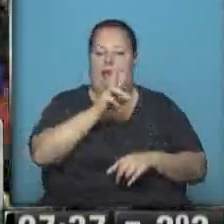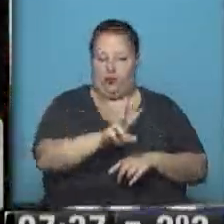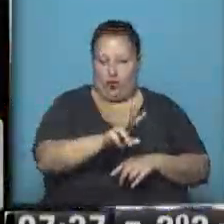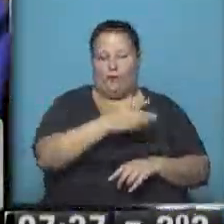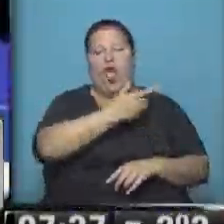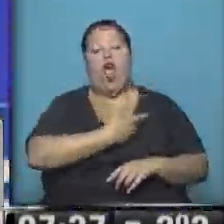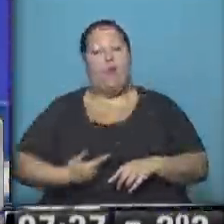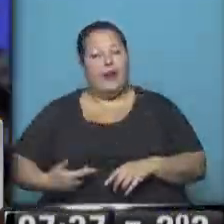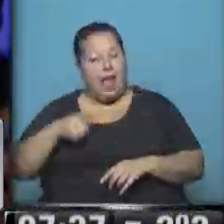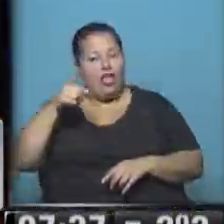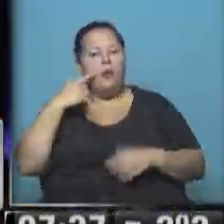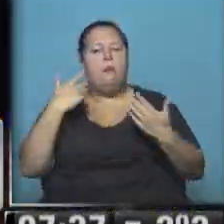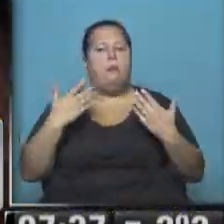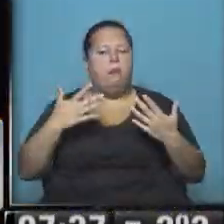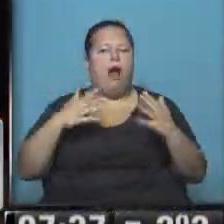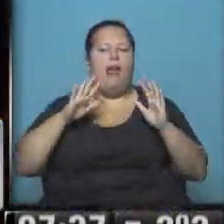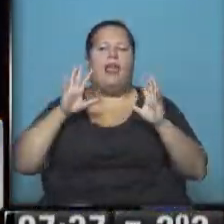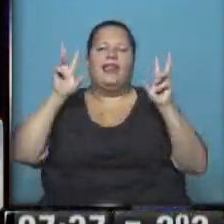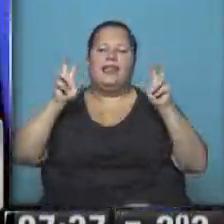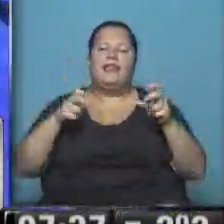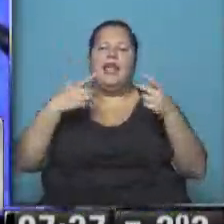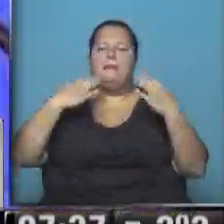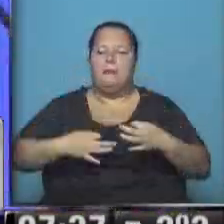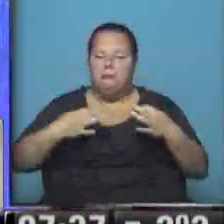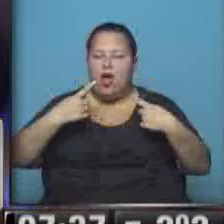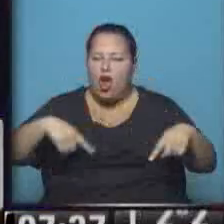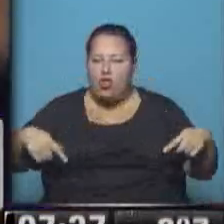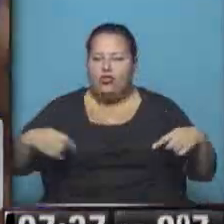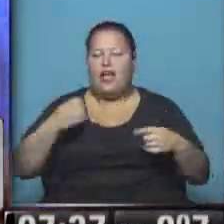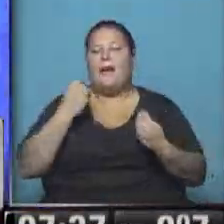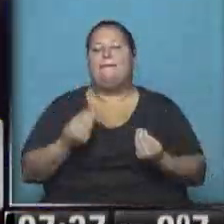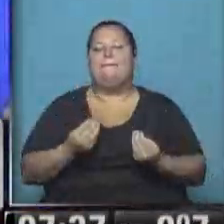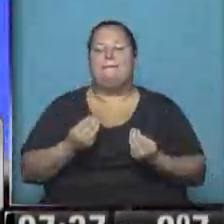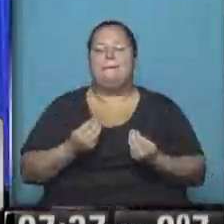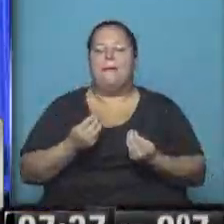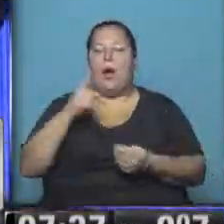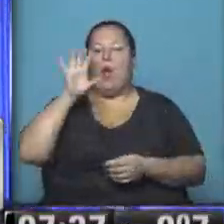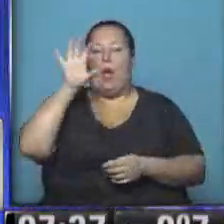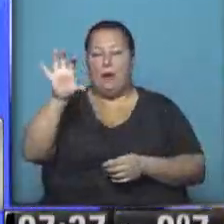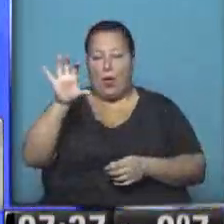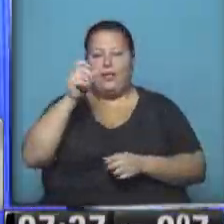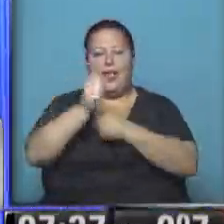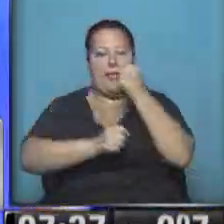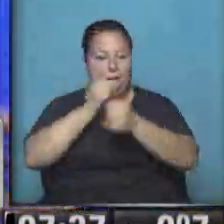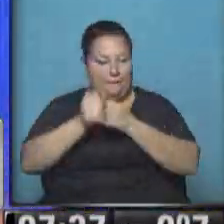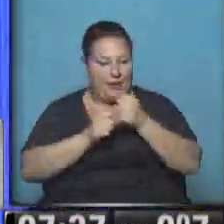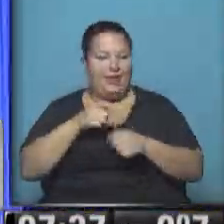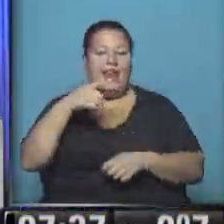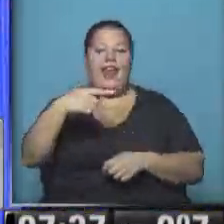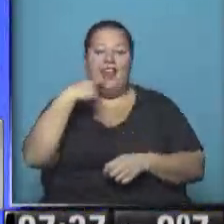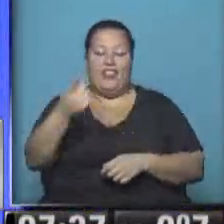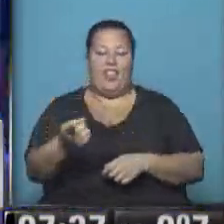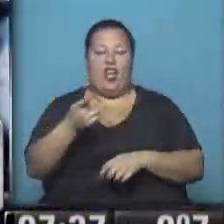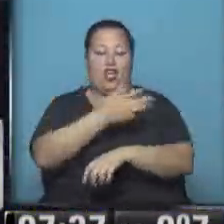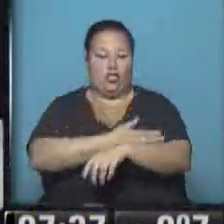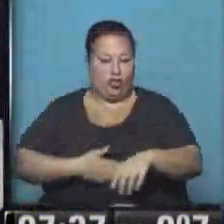el gobernador ha tenido la capacidad de movilizar la materia gris y la materia prima que hace una provincia industrializada eso es lo que dijo